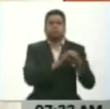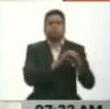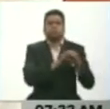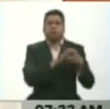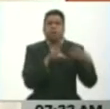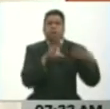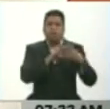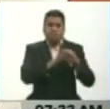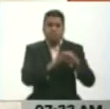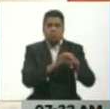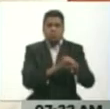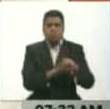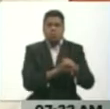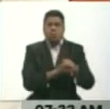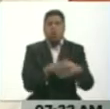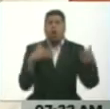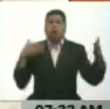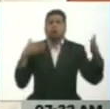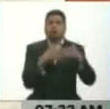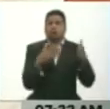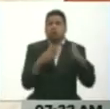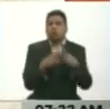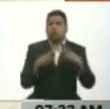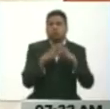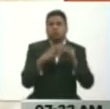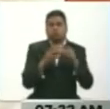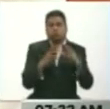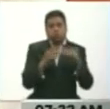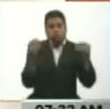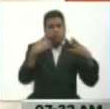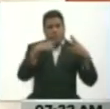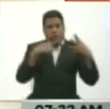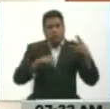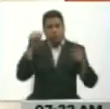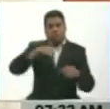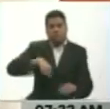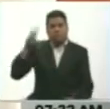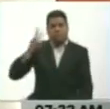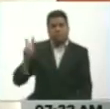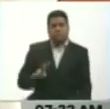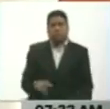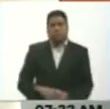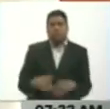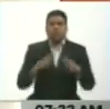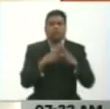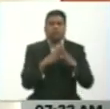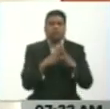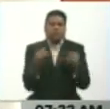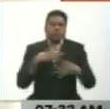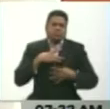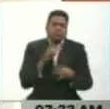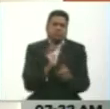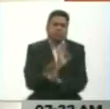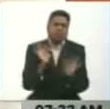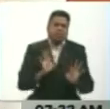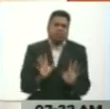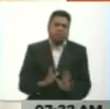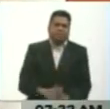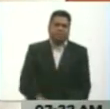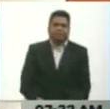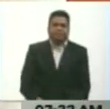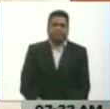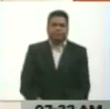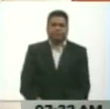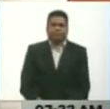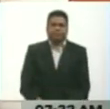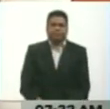que atentan contra los intereses de la República Bolivariana de Venezuela y por lo tanto contra los intereses de todos nosotros y de todas nosotras,